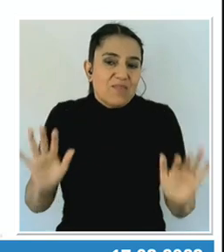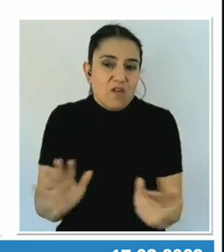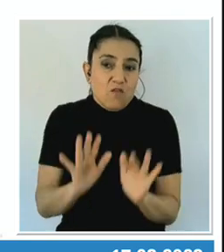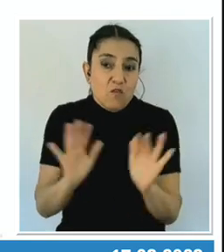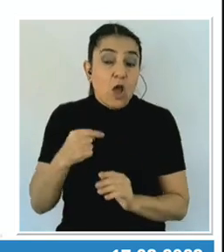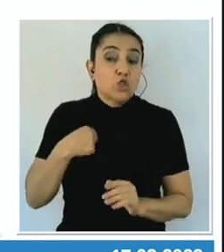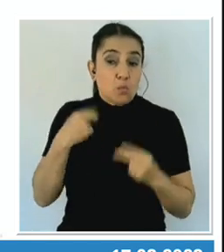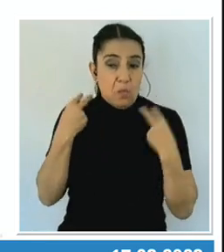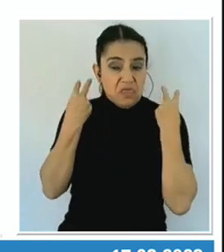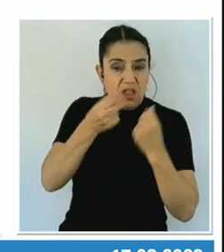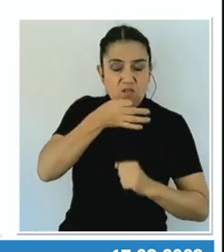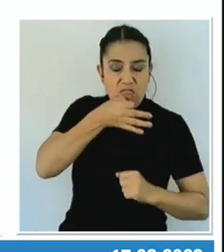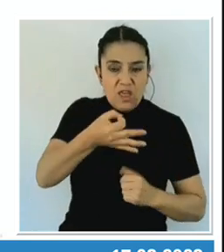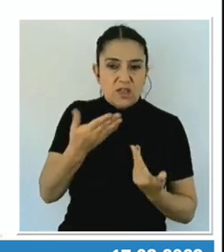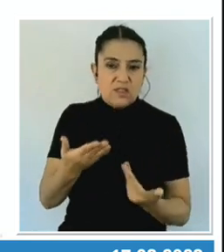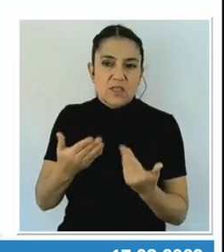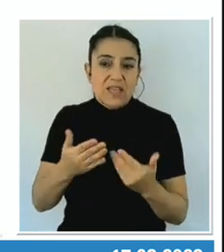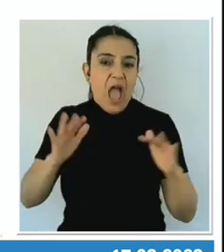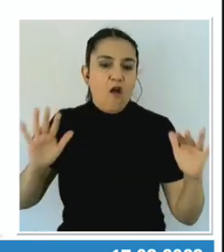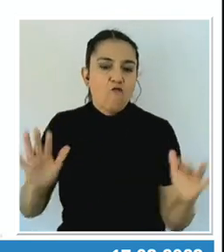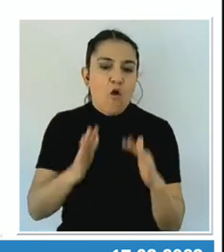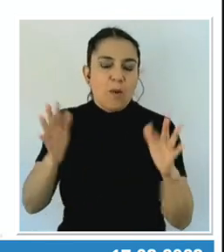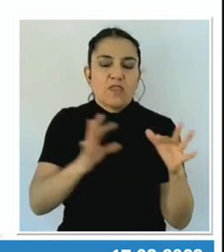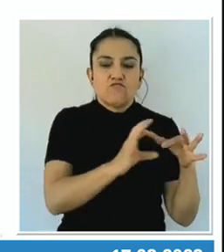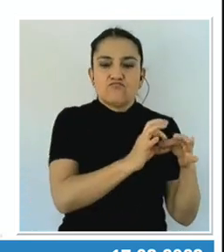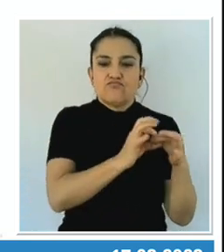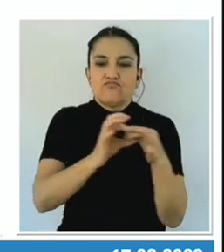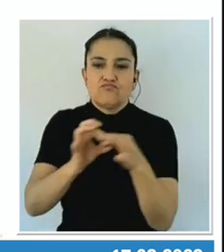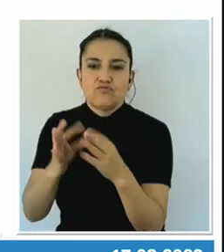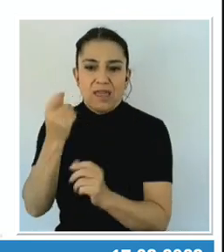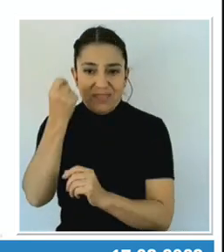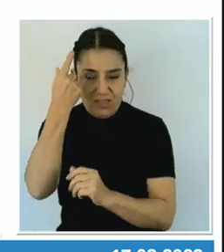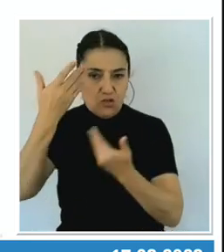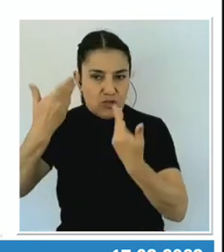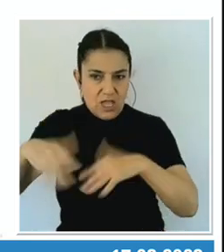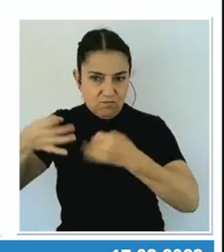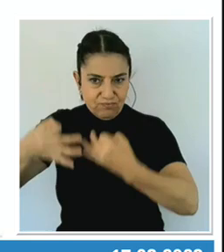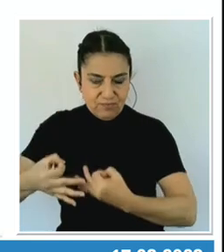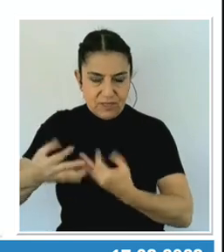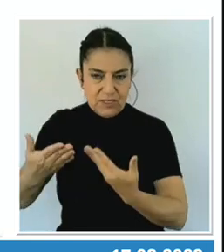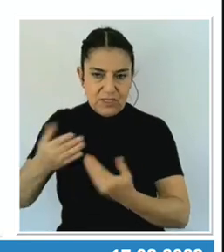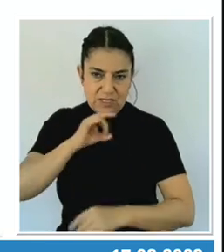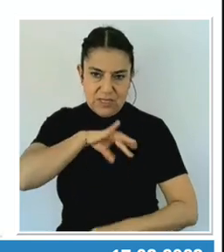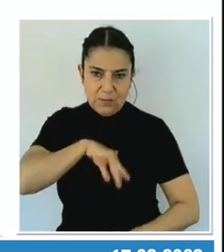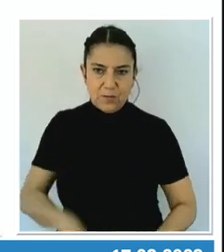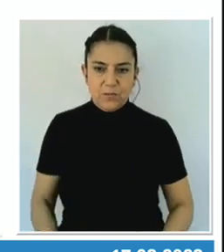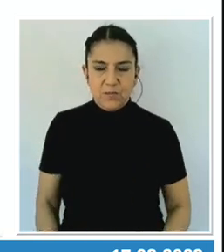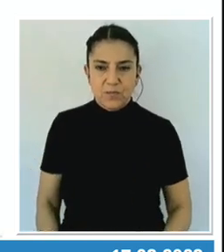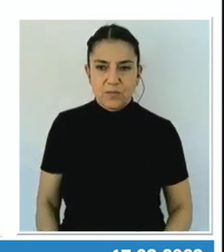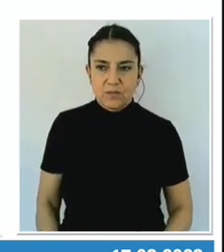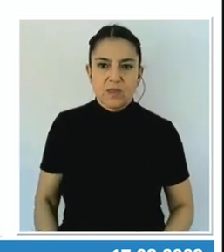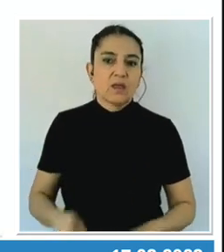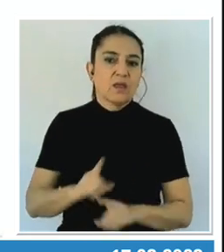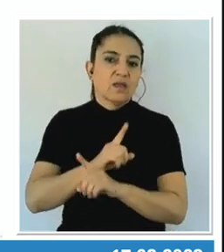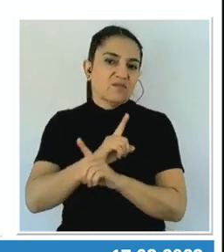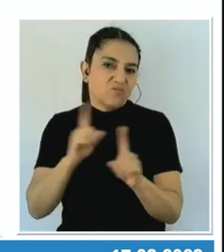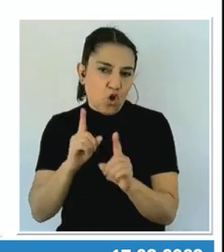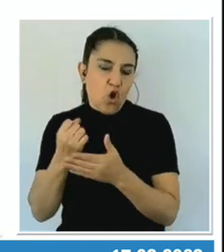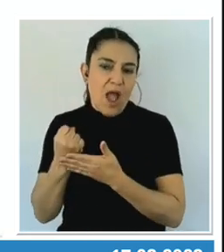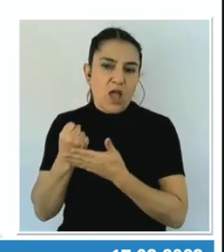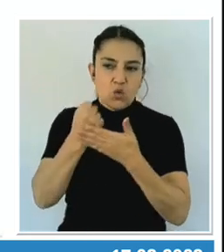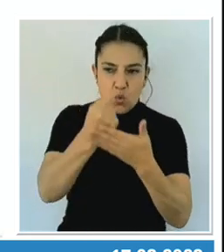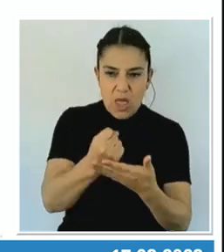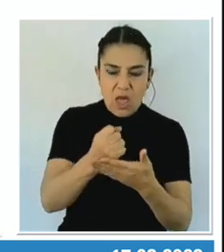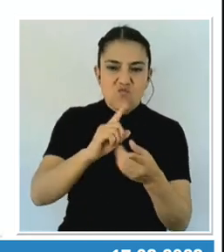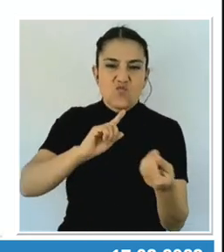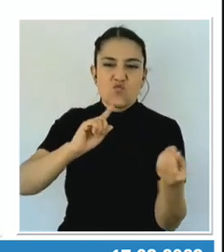decir, ¿no?, la inercia de la interpretación que ya se consolidó en Chile, en lugar de ayudar a un cambio de rumbo, ¿no?, que es